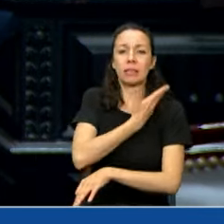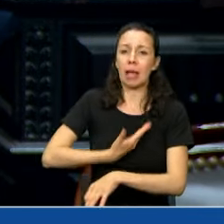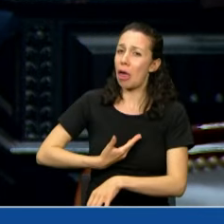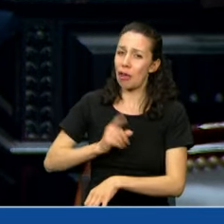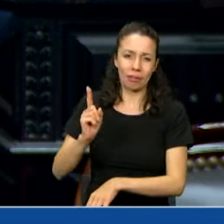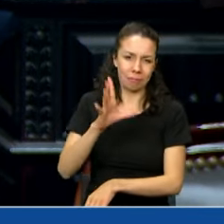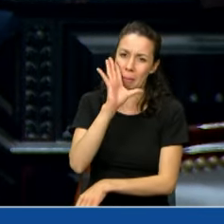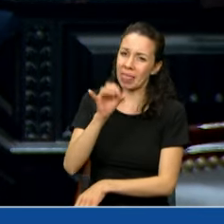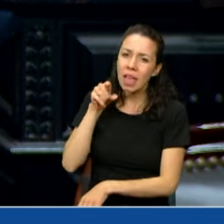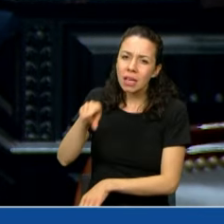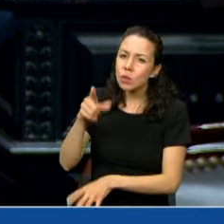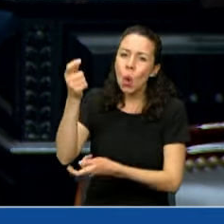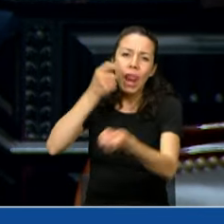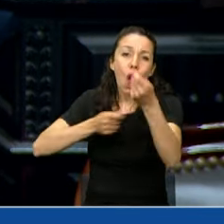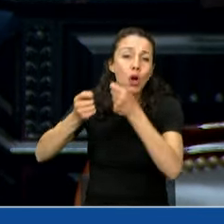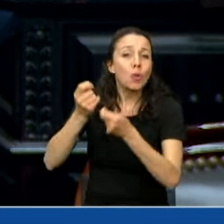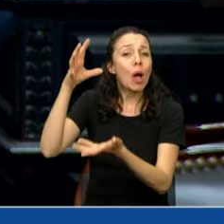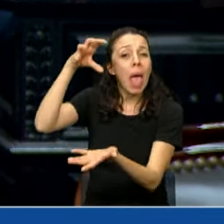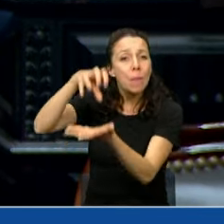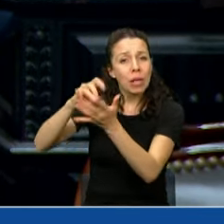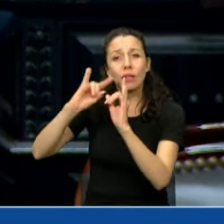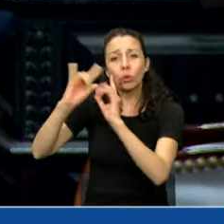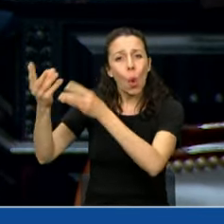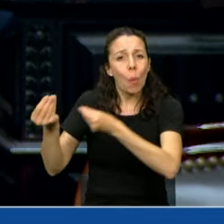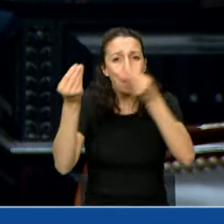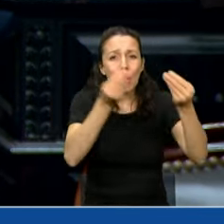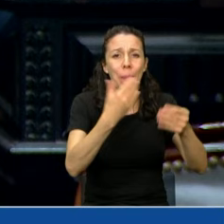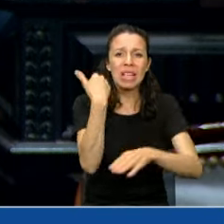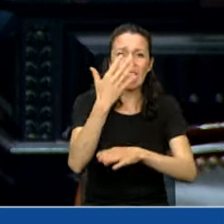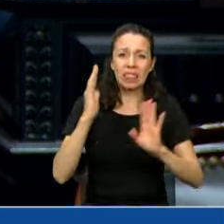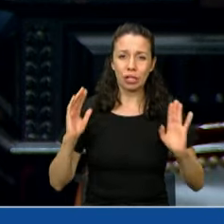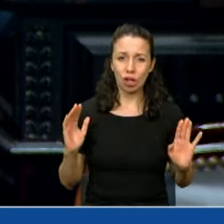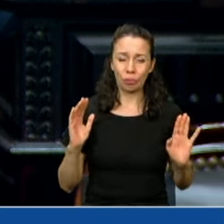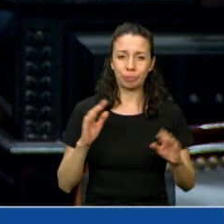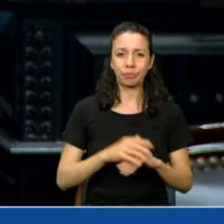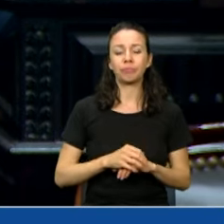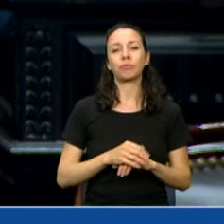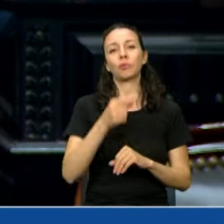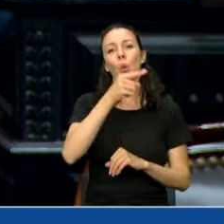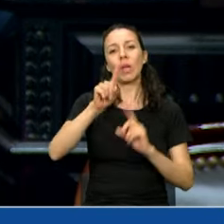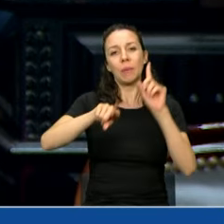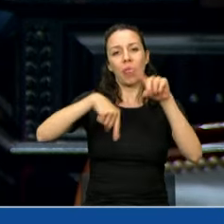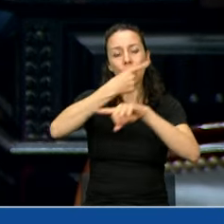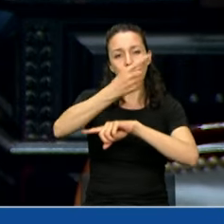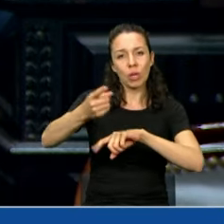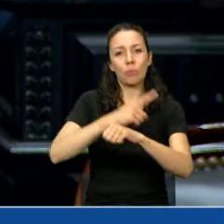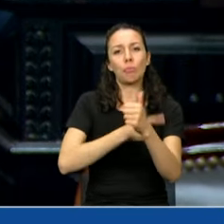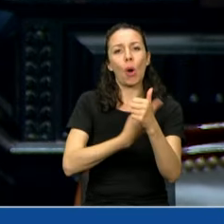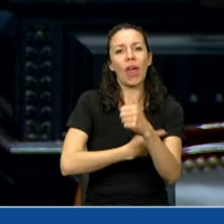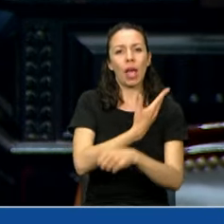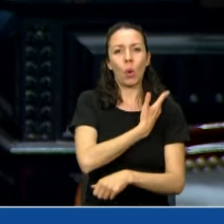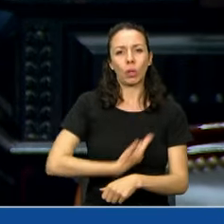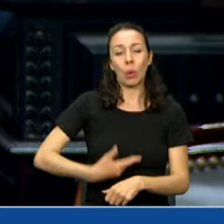la presentación una semana después vino el poder ejecutivo 40 minutos Se demoró creo la